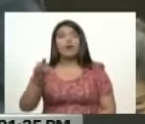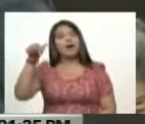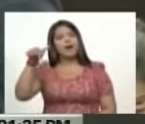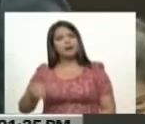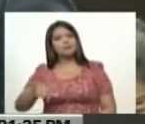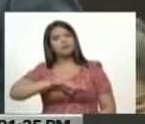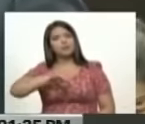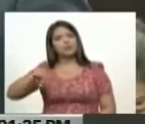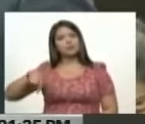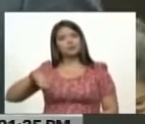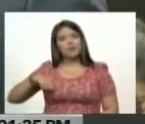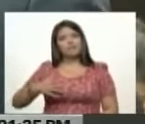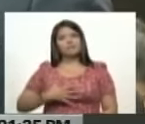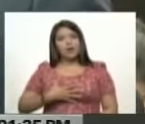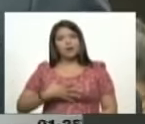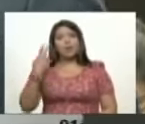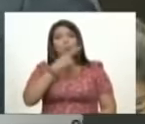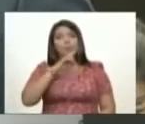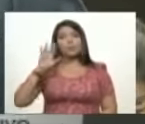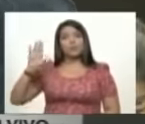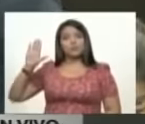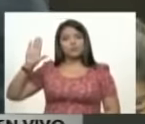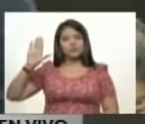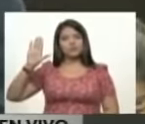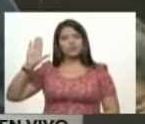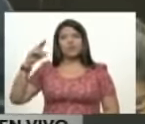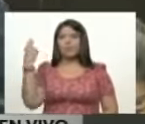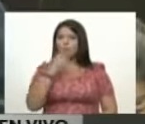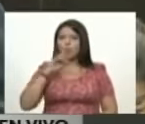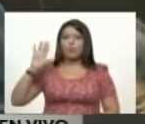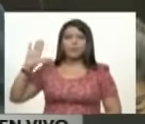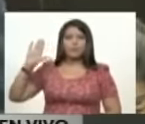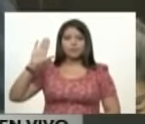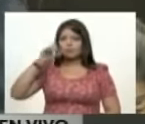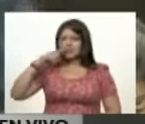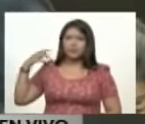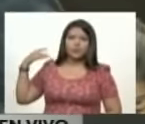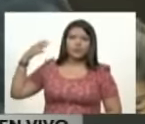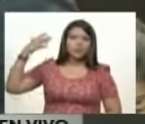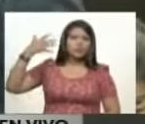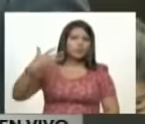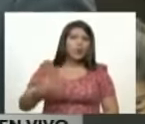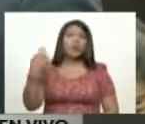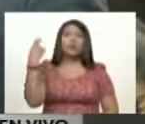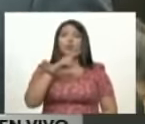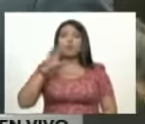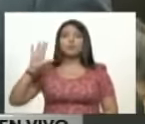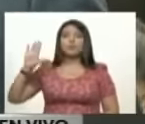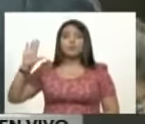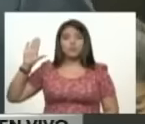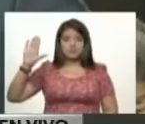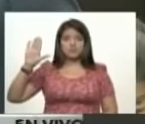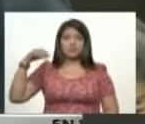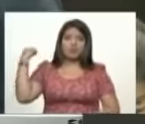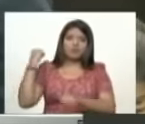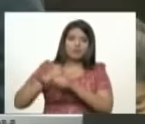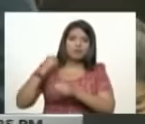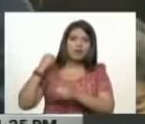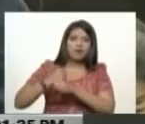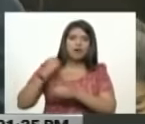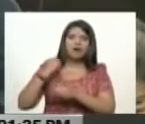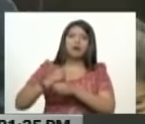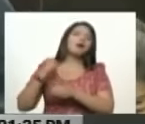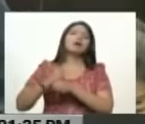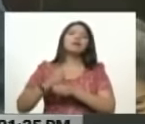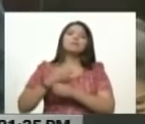estamos con un gran compromiso, un compromiso histórico, un compromiso ineludible de trabajar